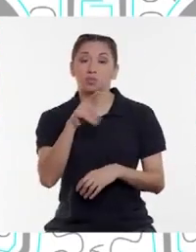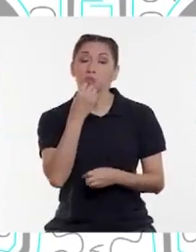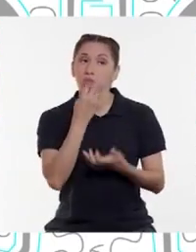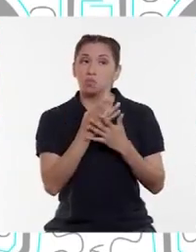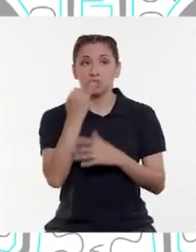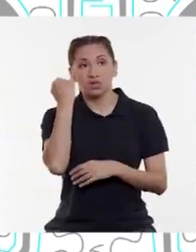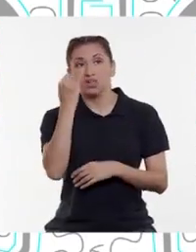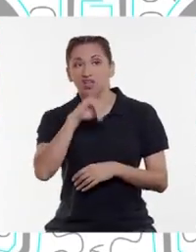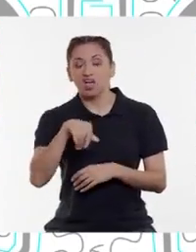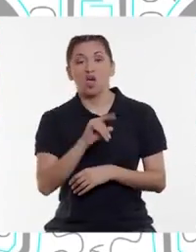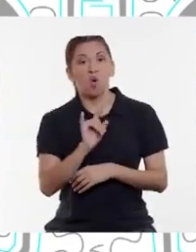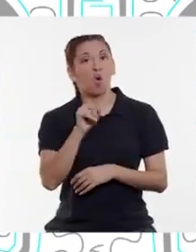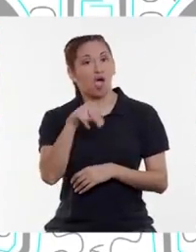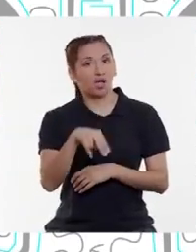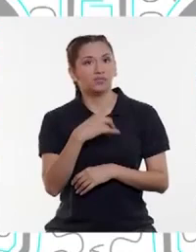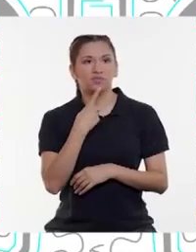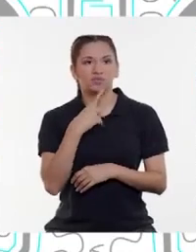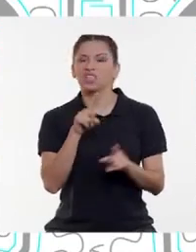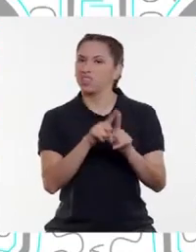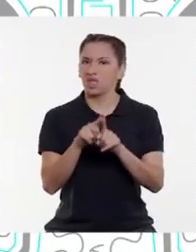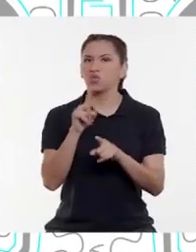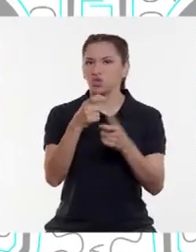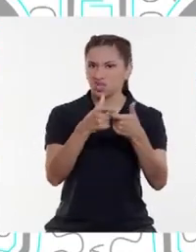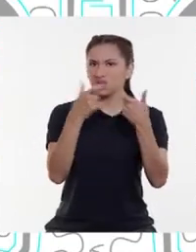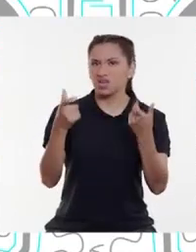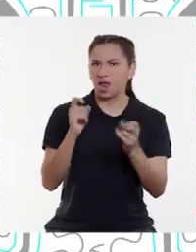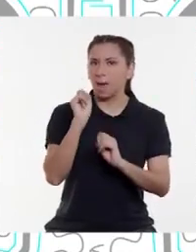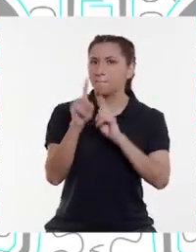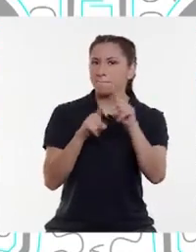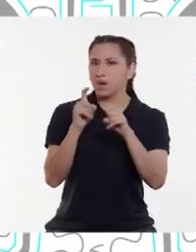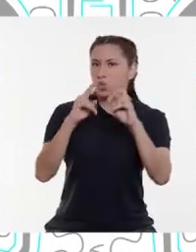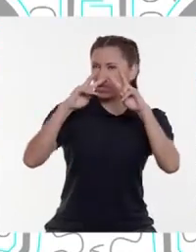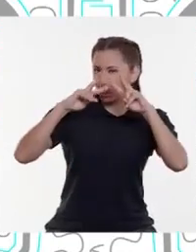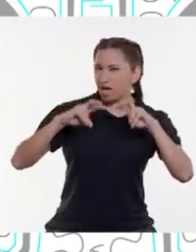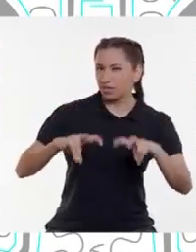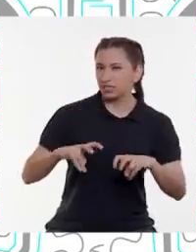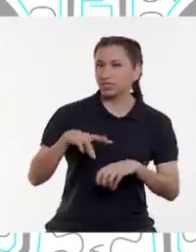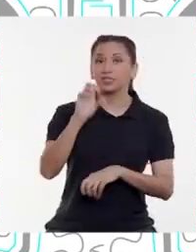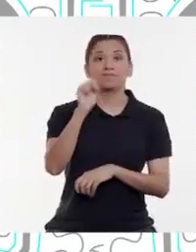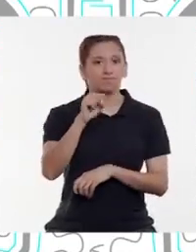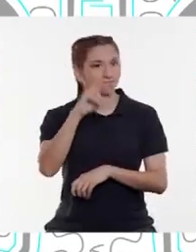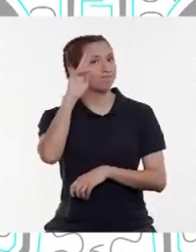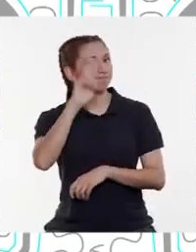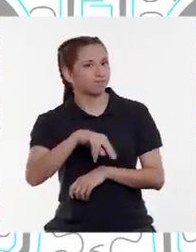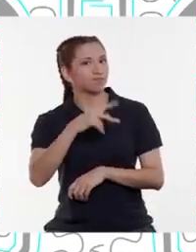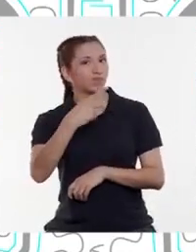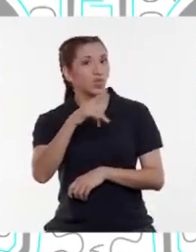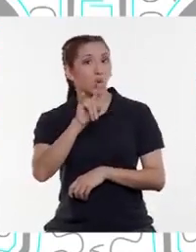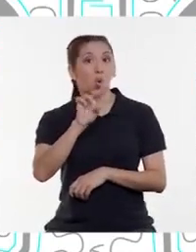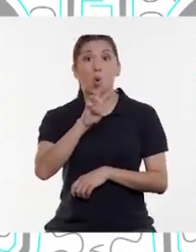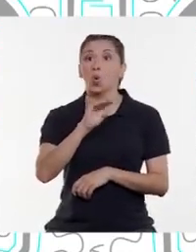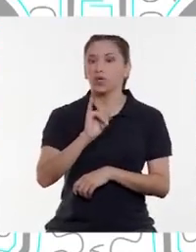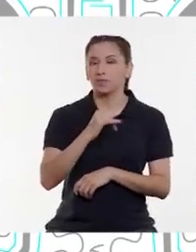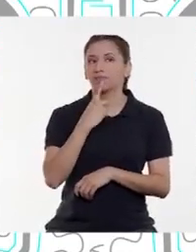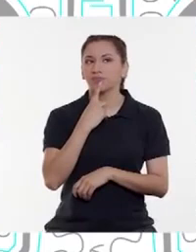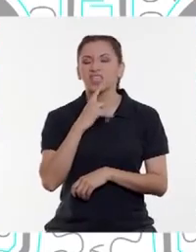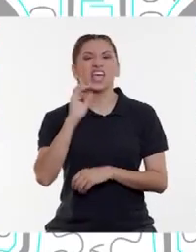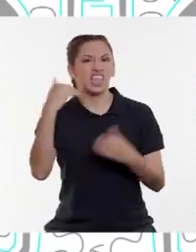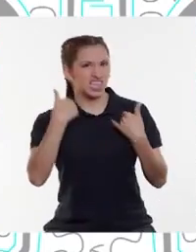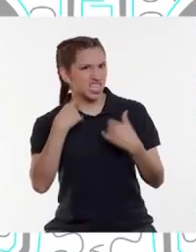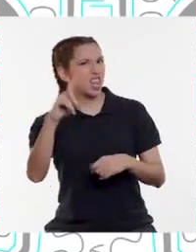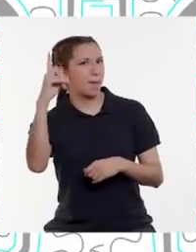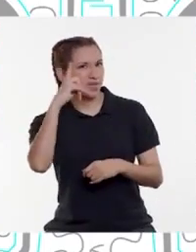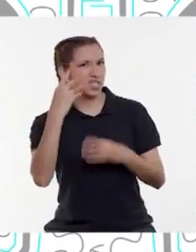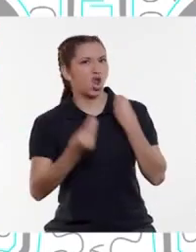ese es un buen punto, Juan. Además, es una gran pregunta investigable. Así es, Cubi. También debemos